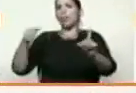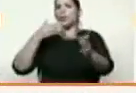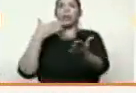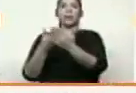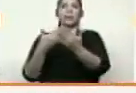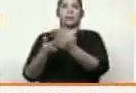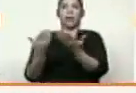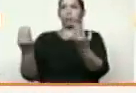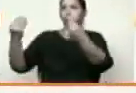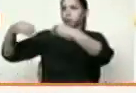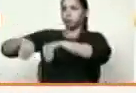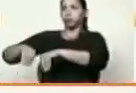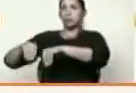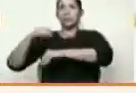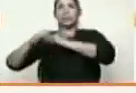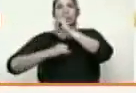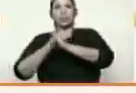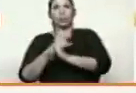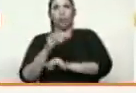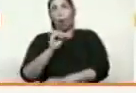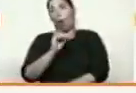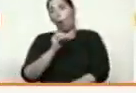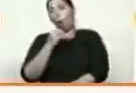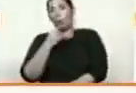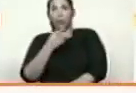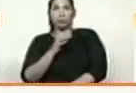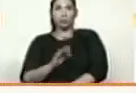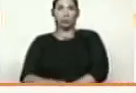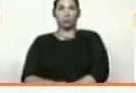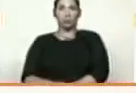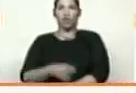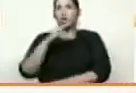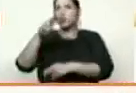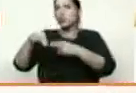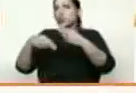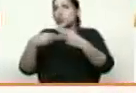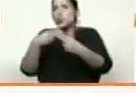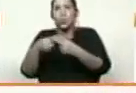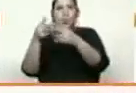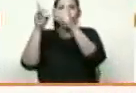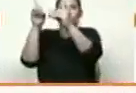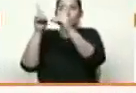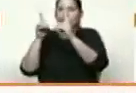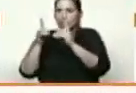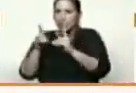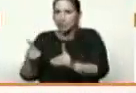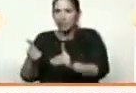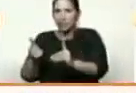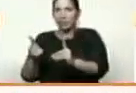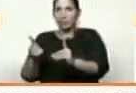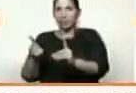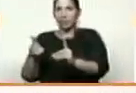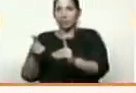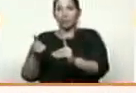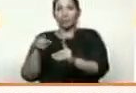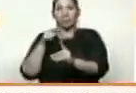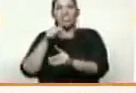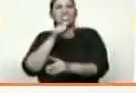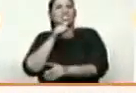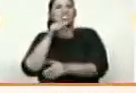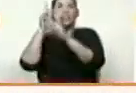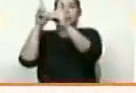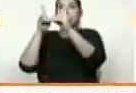por el contrario, esto hay que aplaudirlo. Pero nunca decide la Asamblea.